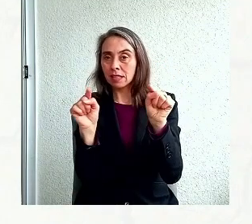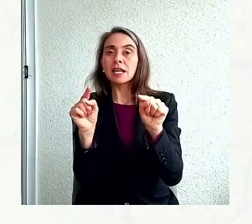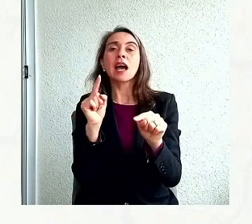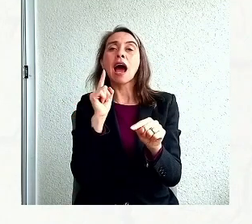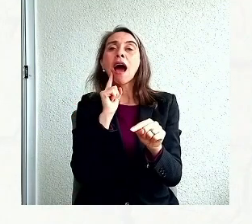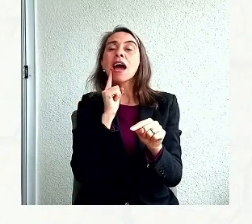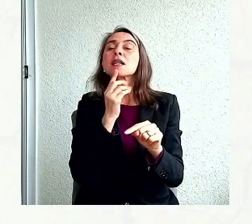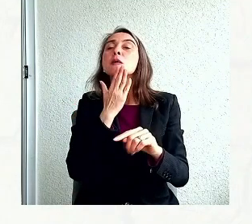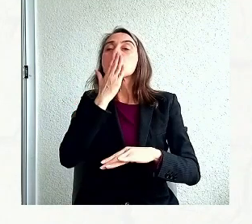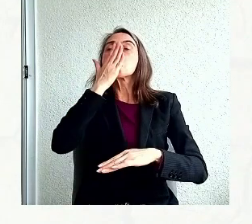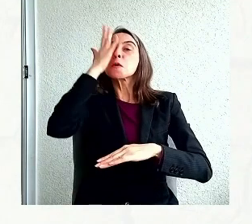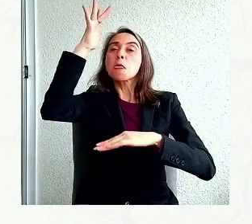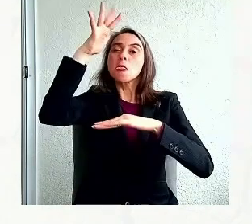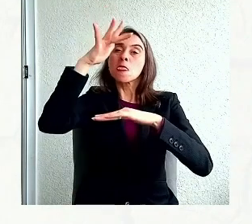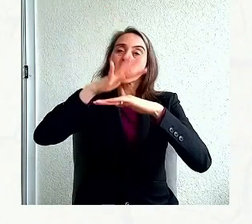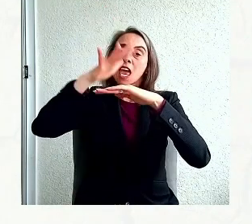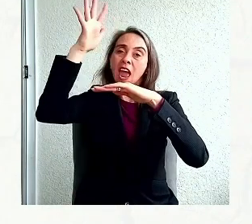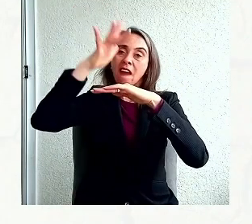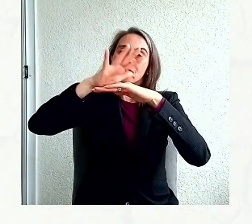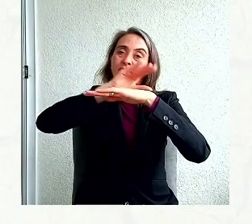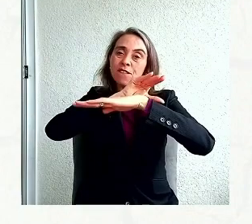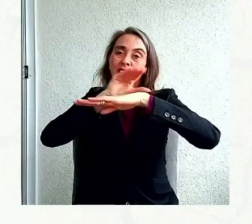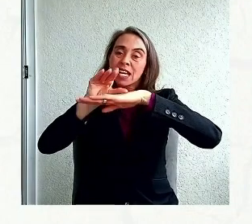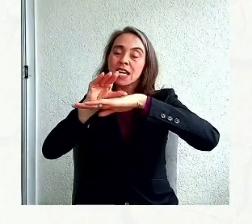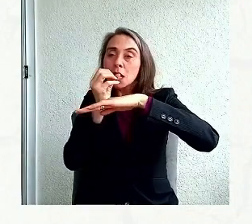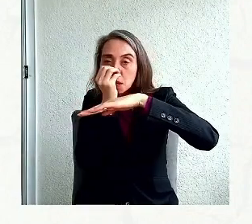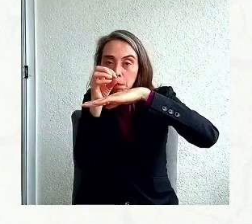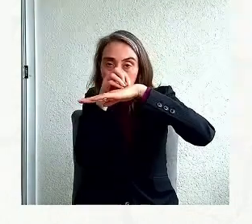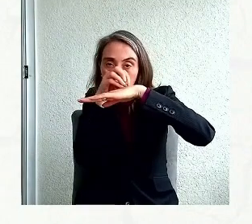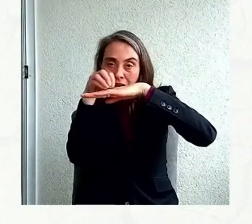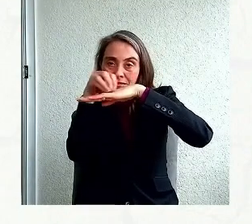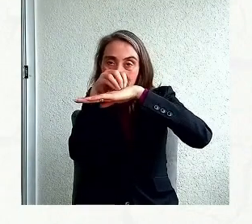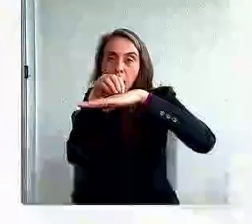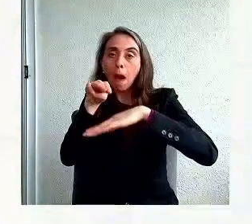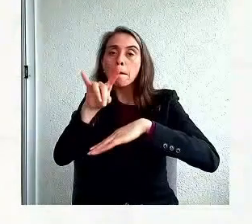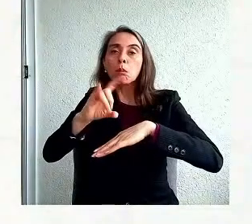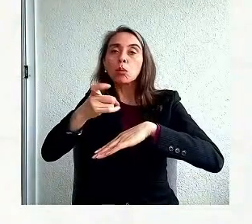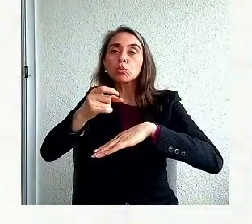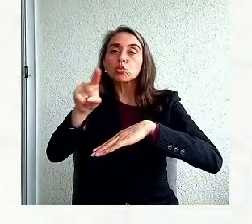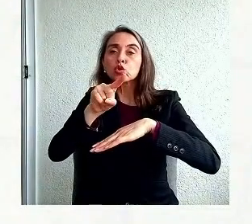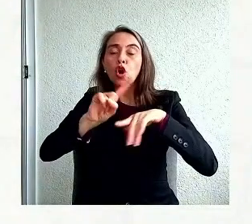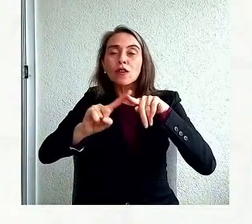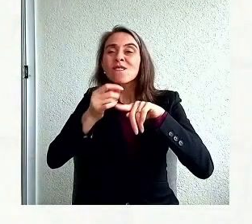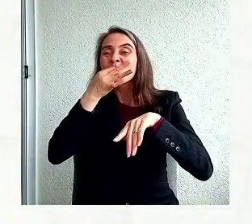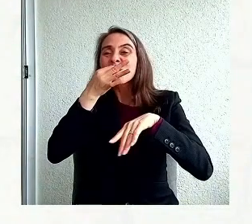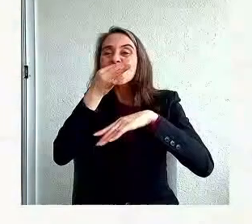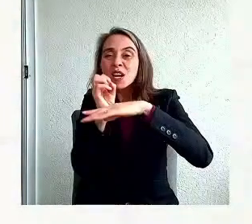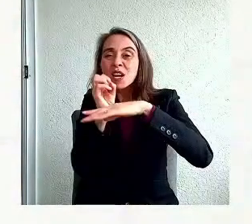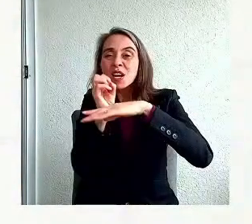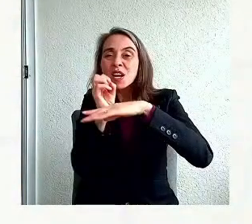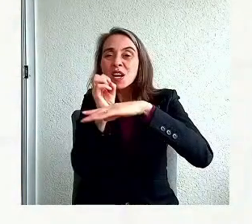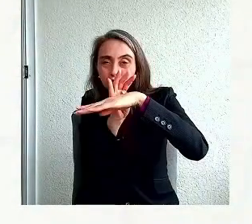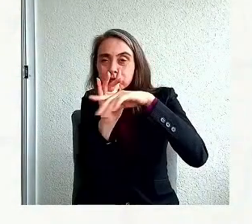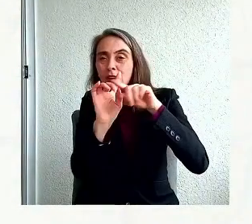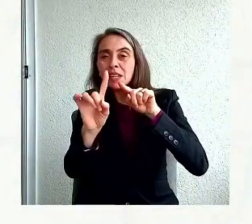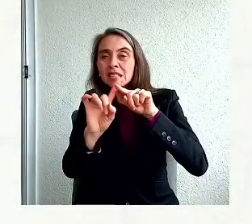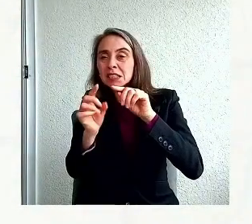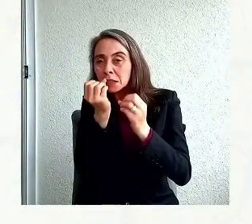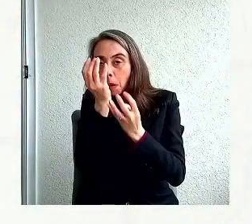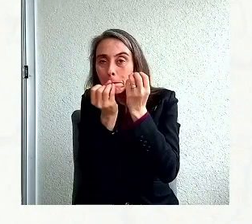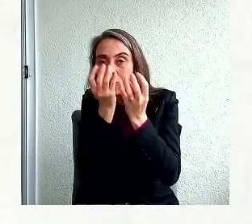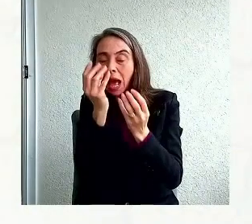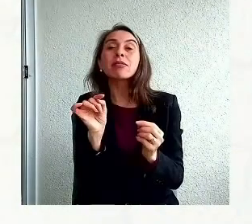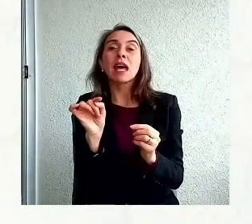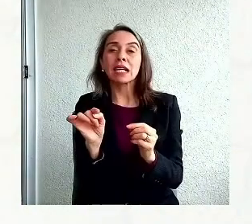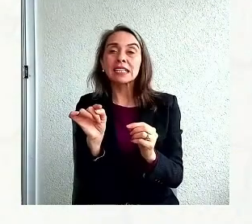y las carpetas y las comunidades de briófitas. Esos son los organismos que dominan la llamada tundra polar en